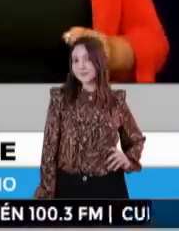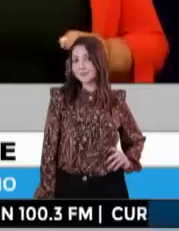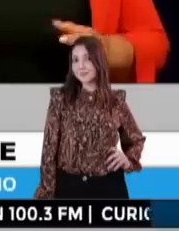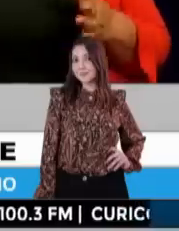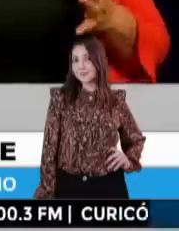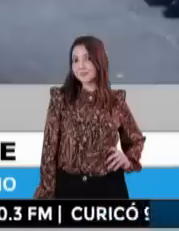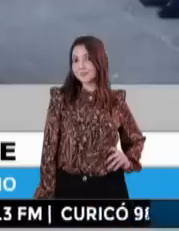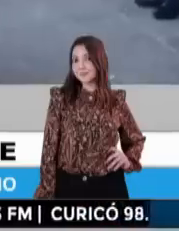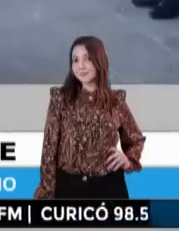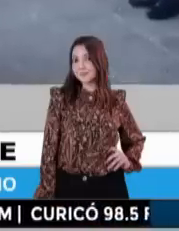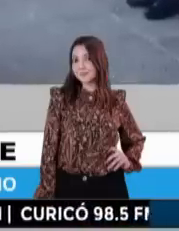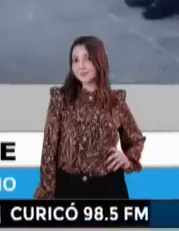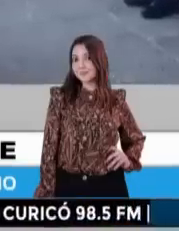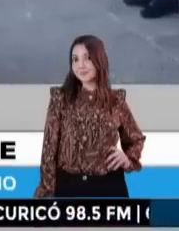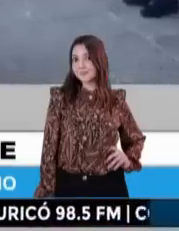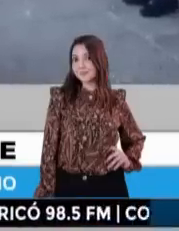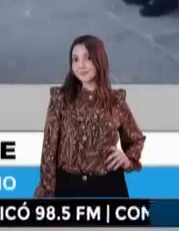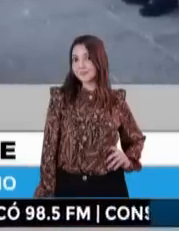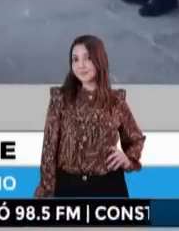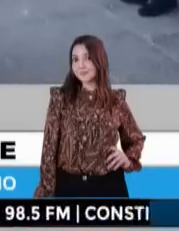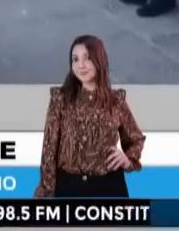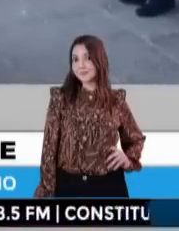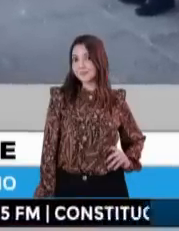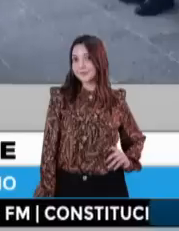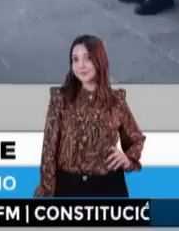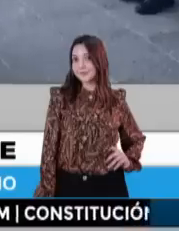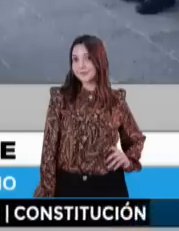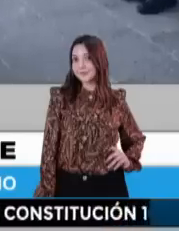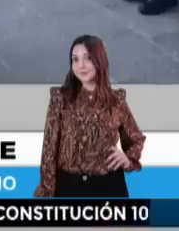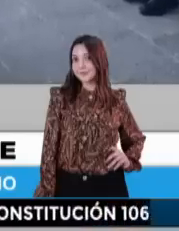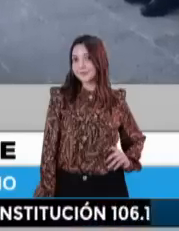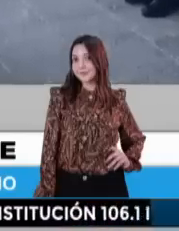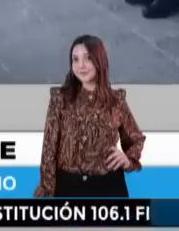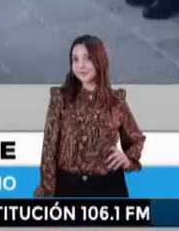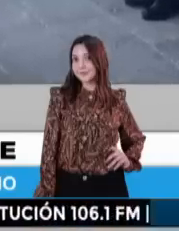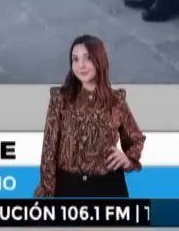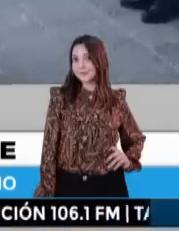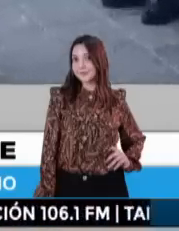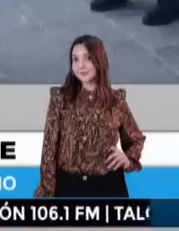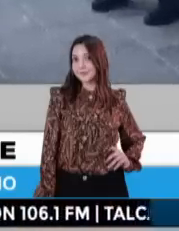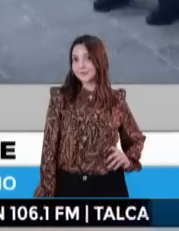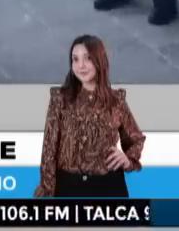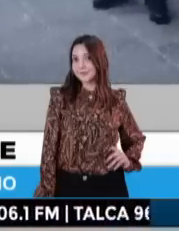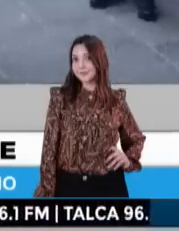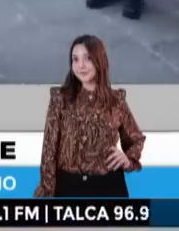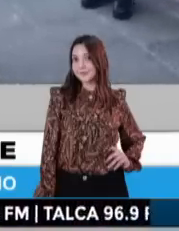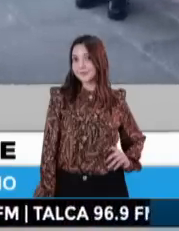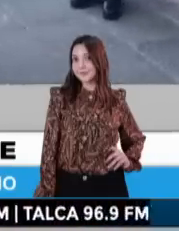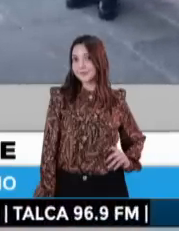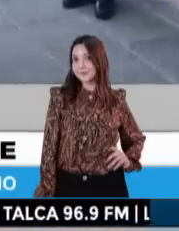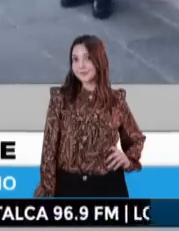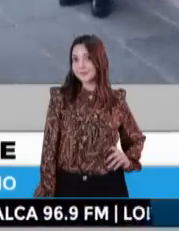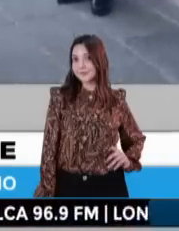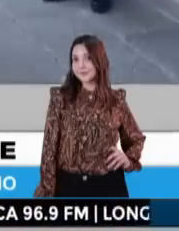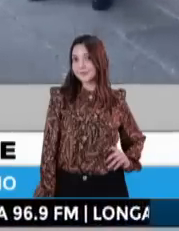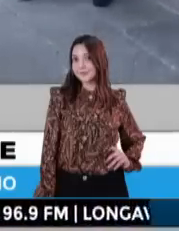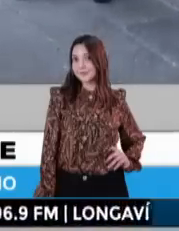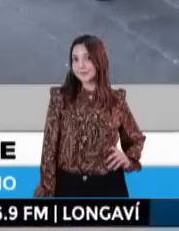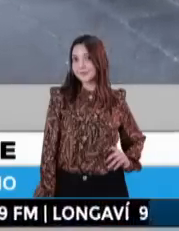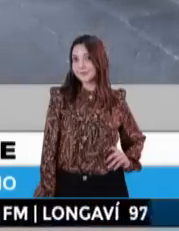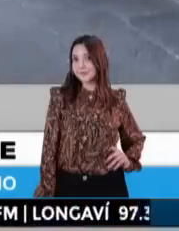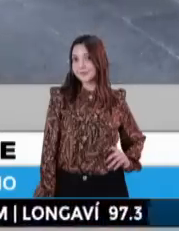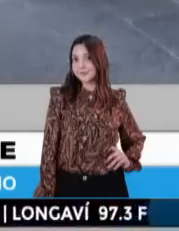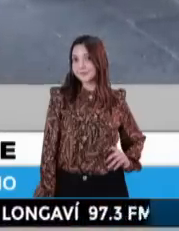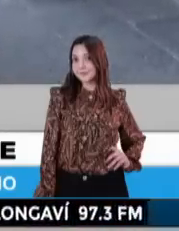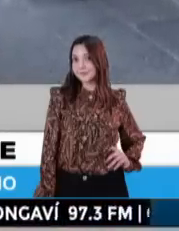mano, de mano a mano, a una persona en particular, no al sucesor, el subrogante, al que está debajo, no, a esa persona en